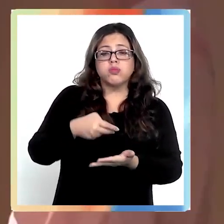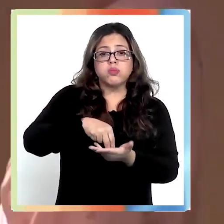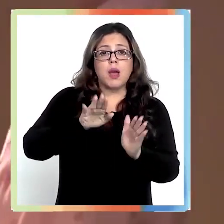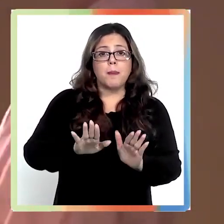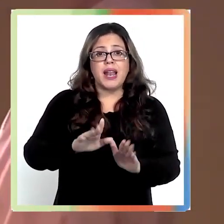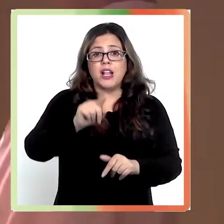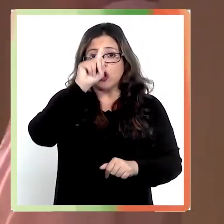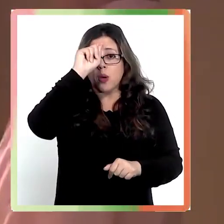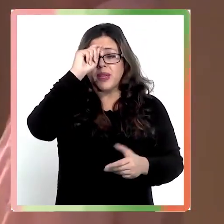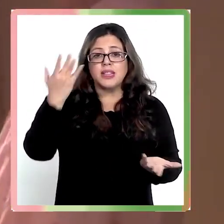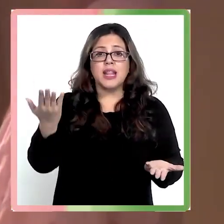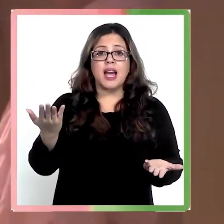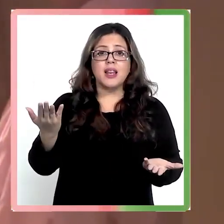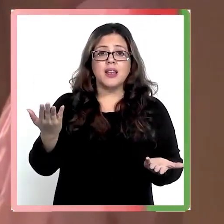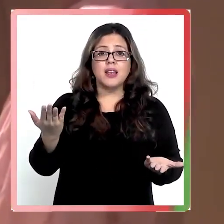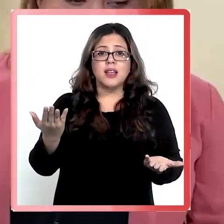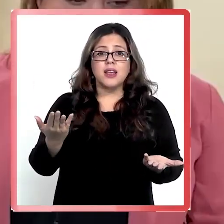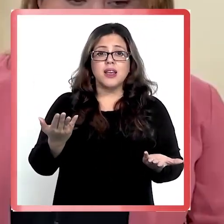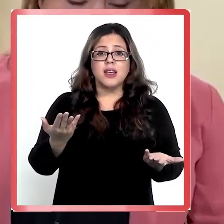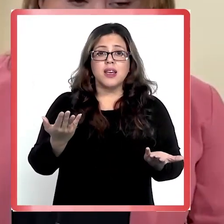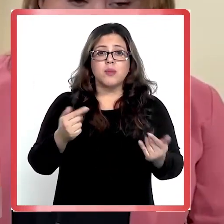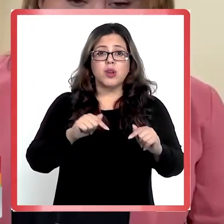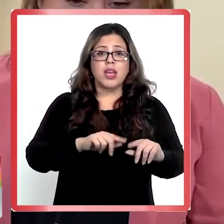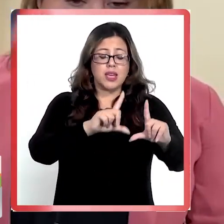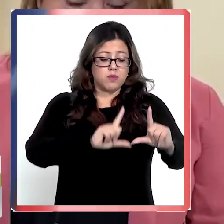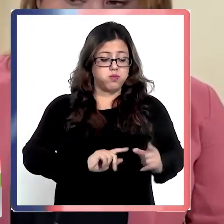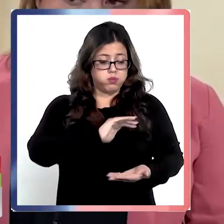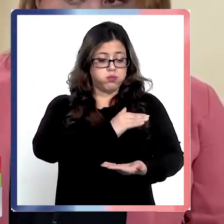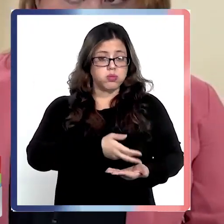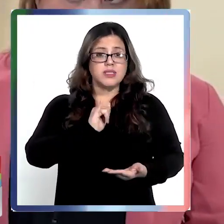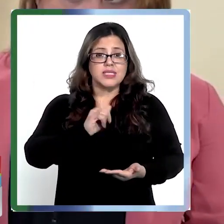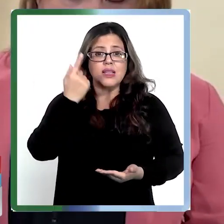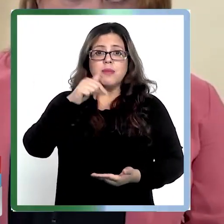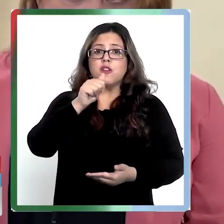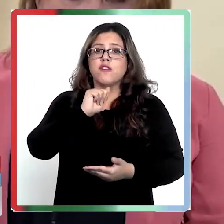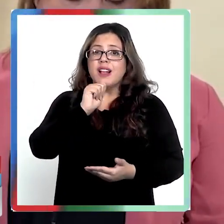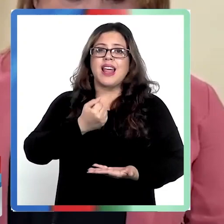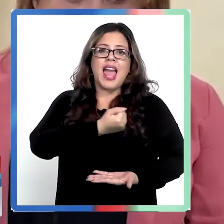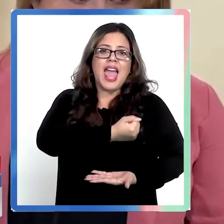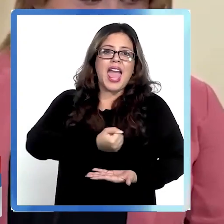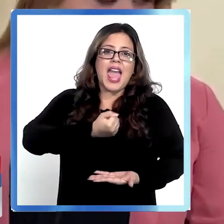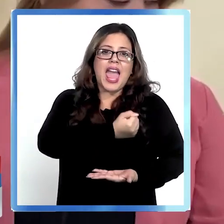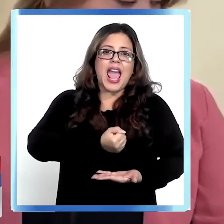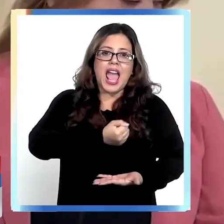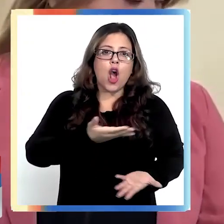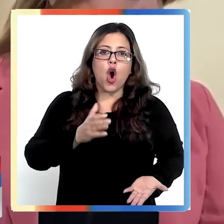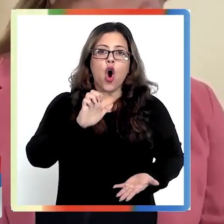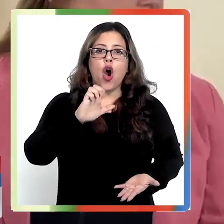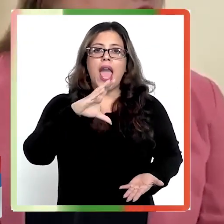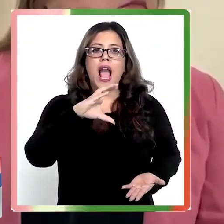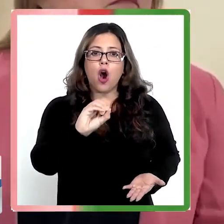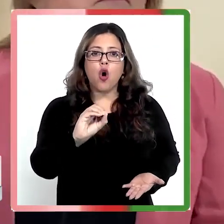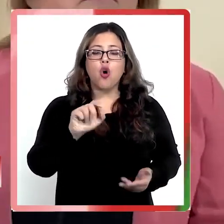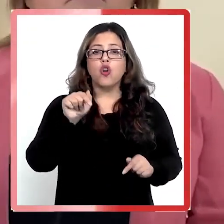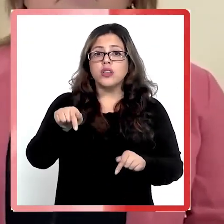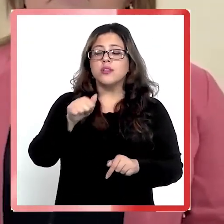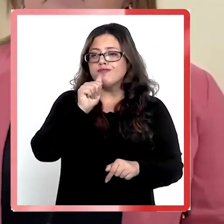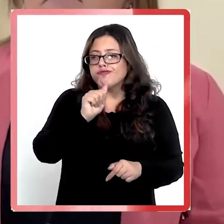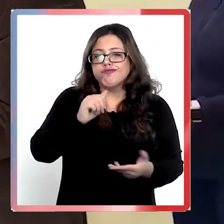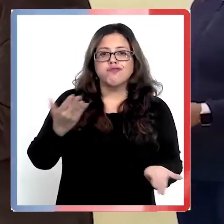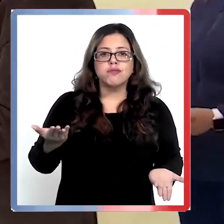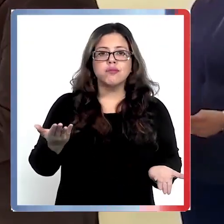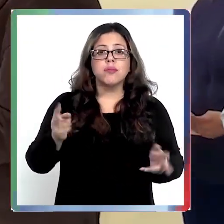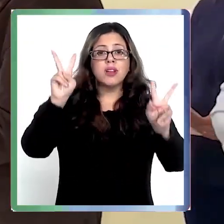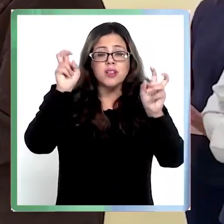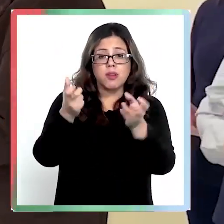hospital, porque me hicieron sí la mamografía, pero no la pueden entregar porque tiene que falta la ecotomografía, y eso no, todavía no